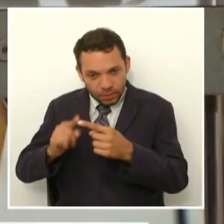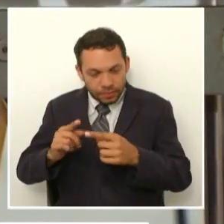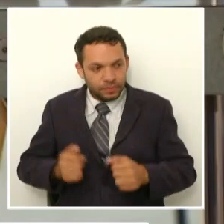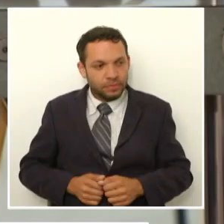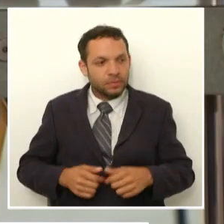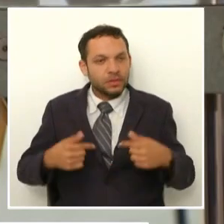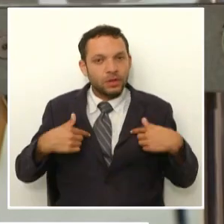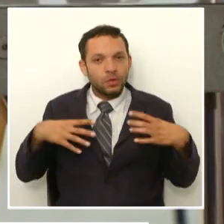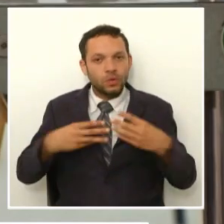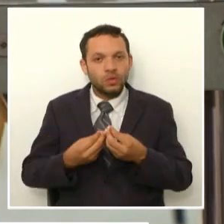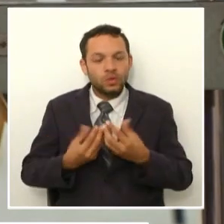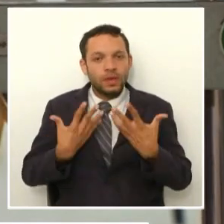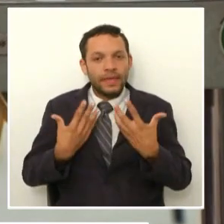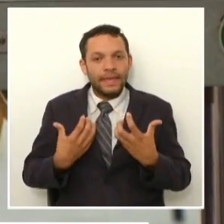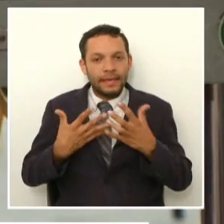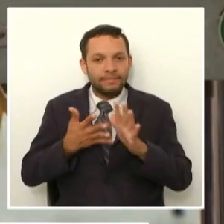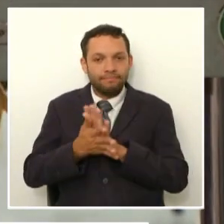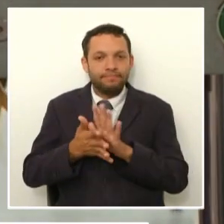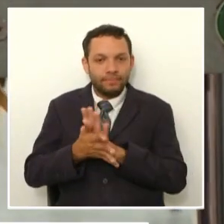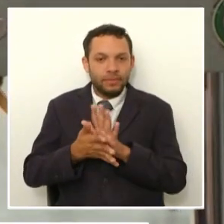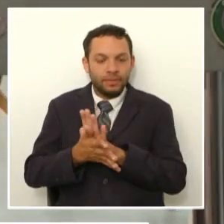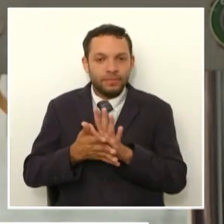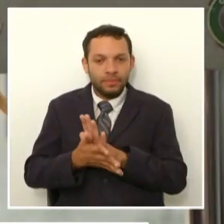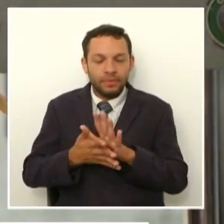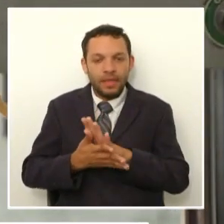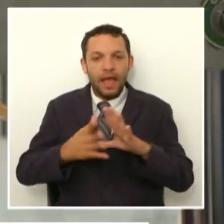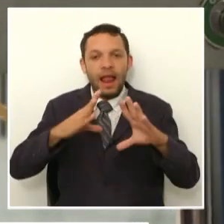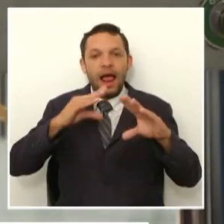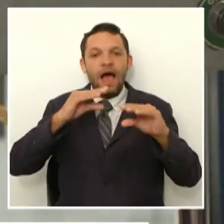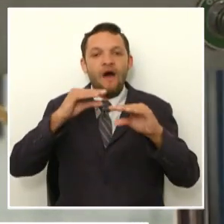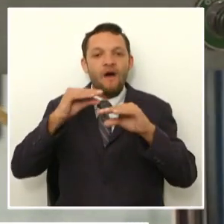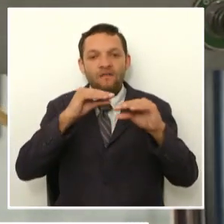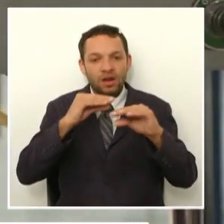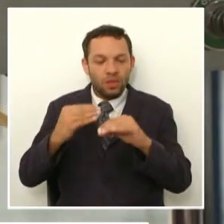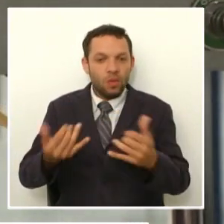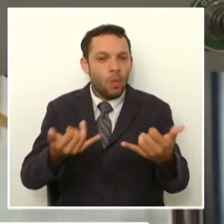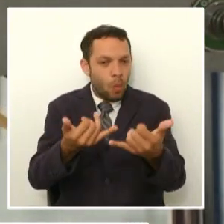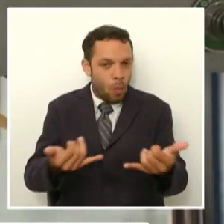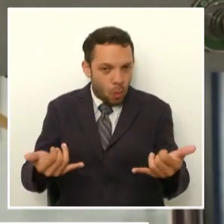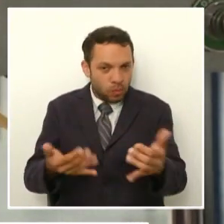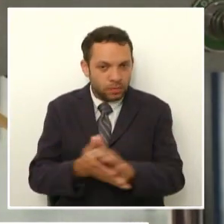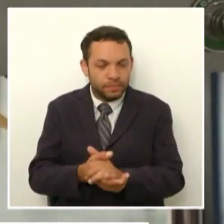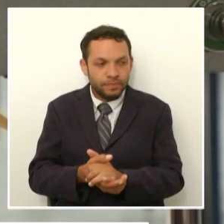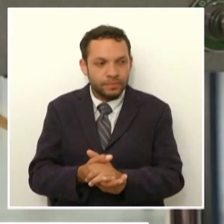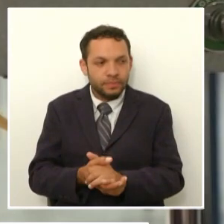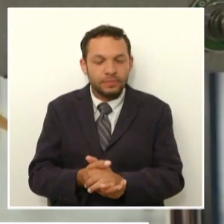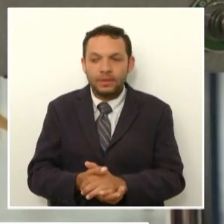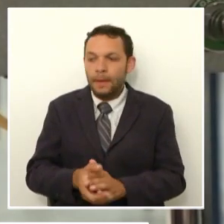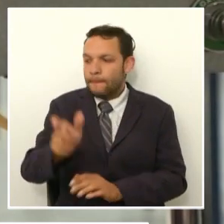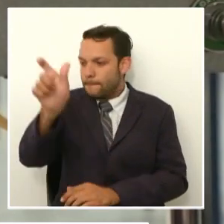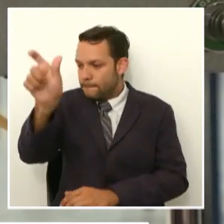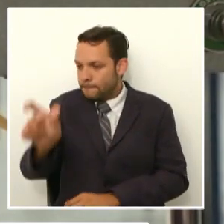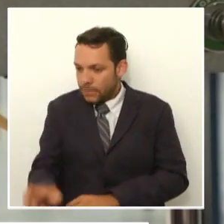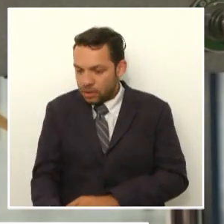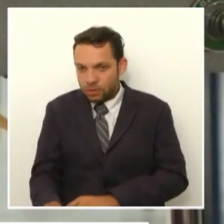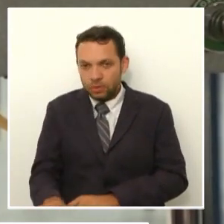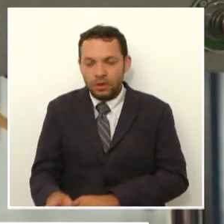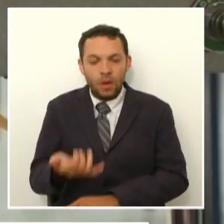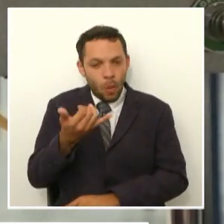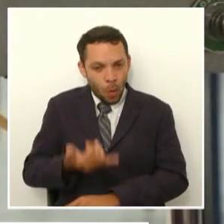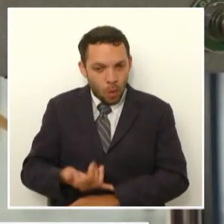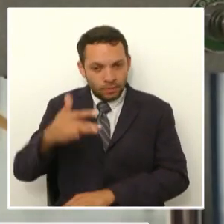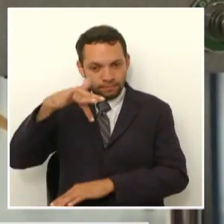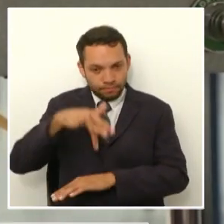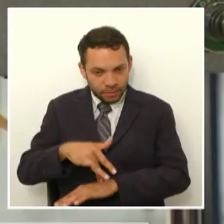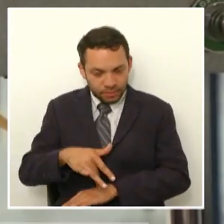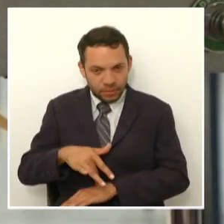quiero significar con esta conversación contigo hoy es las personas que están aquí, que ya se fueron,